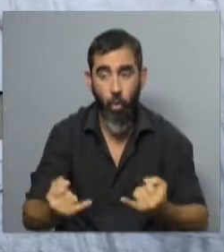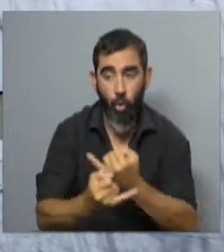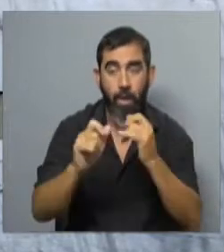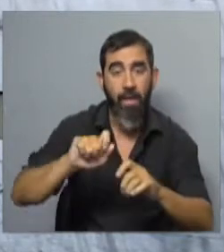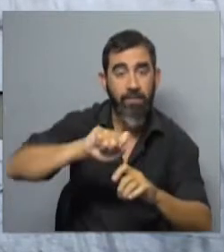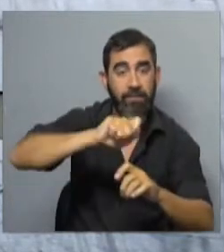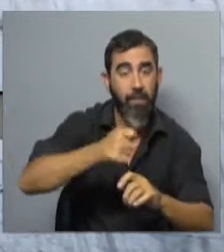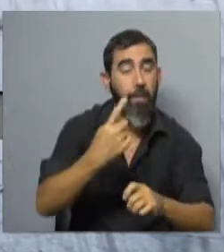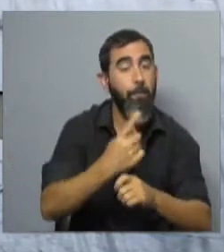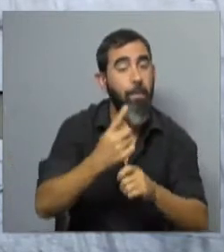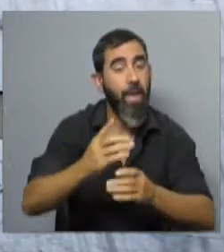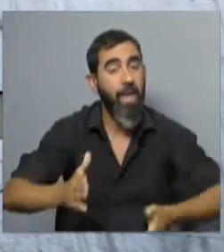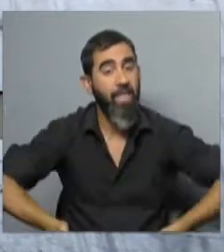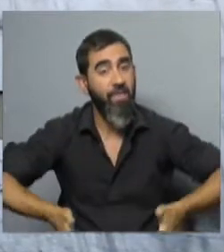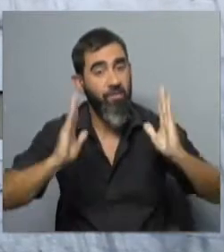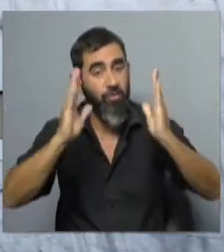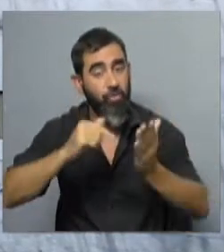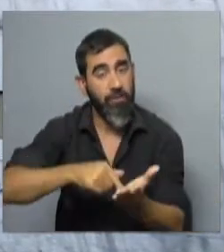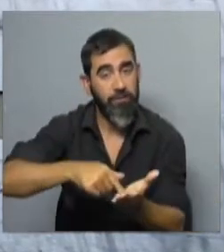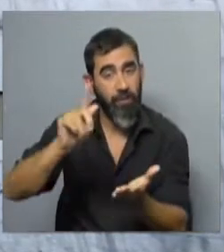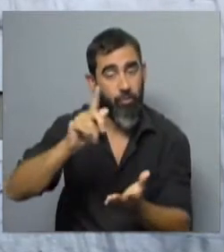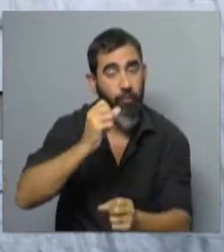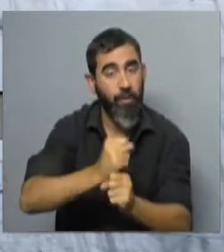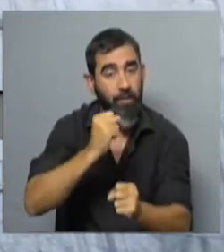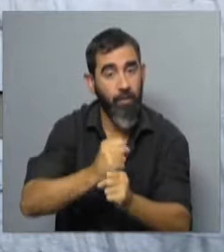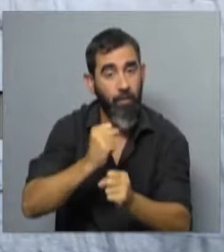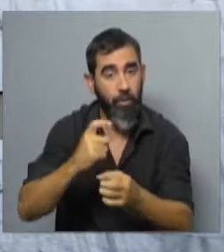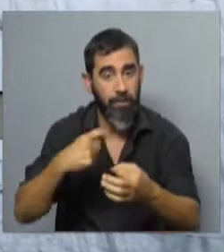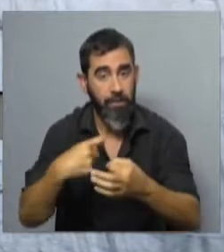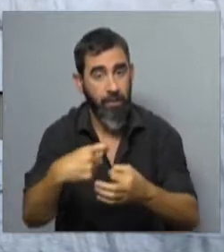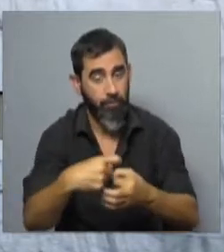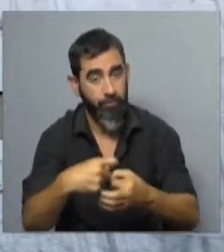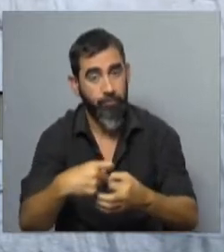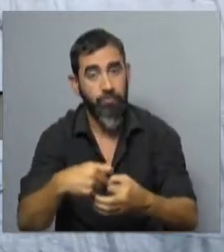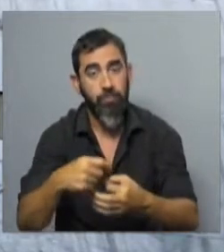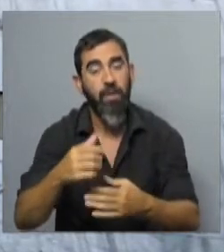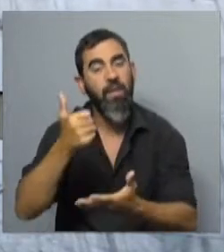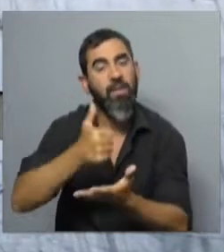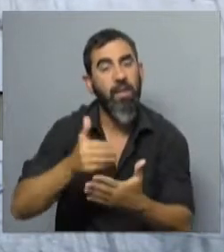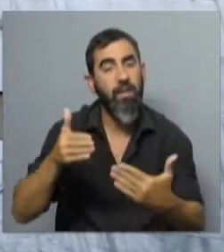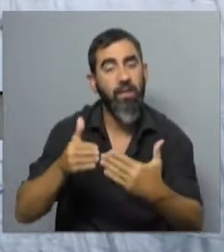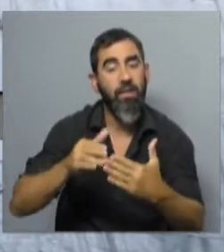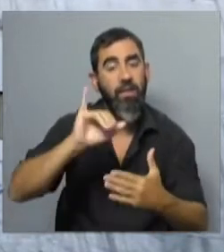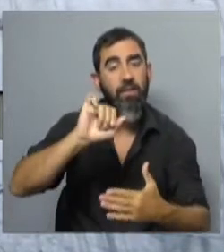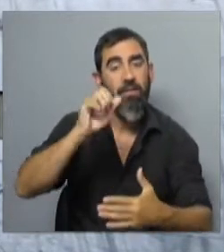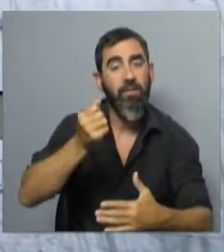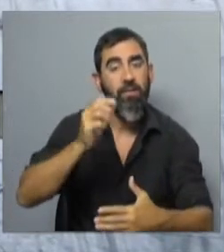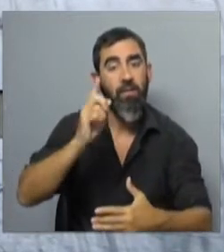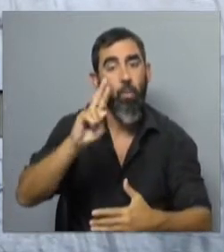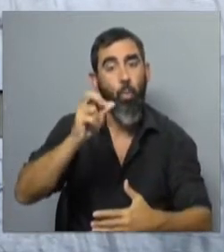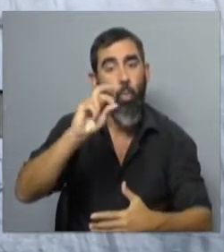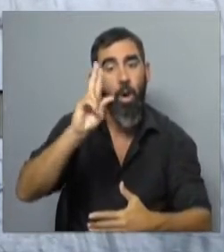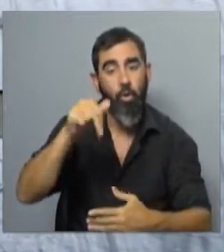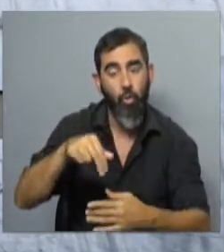llaves del primer edificio ubicado en el centro para trabajadores sindicalizados. Está ubicado en la esquina de Yaguarón y La Paz. Justamente se